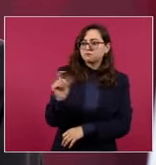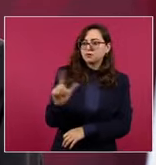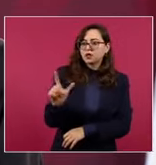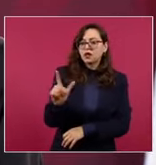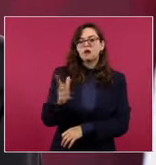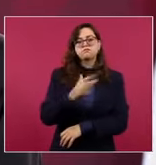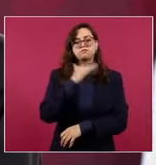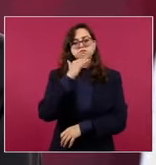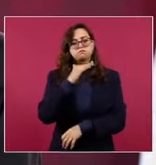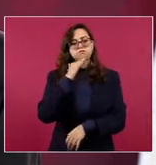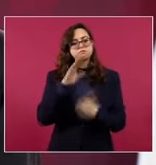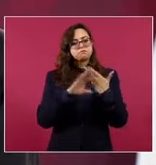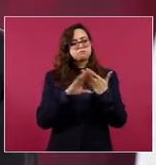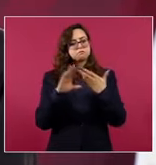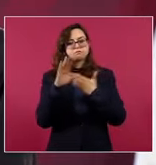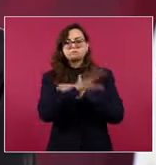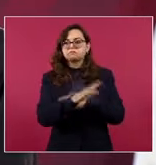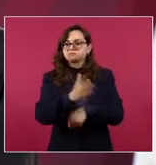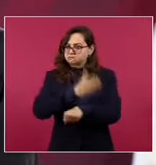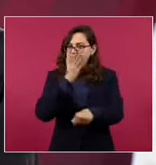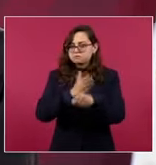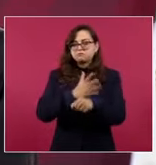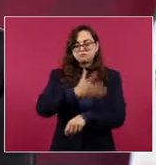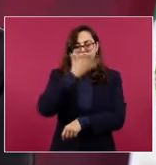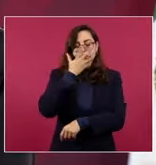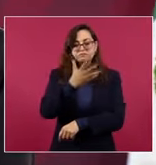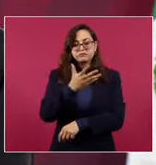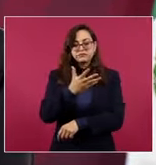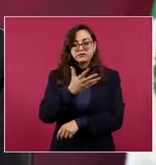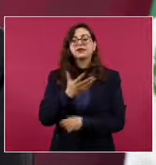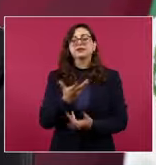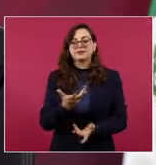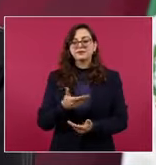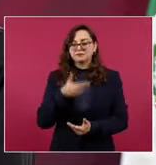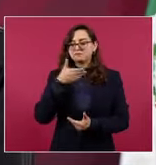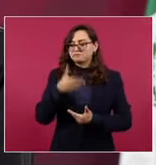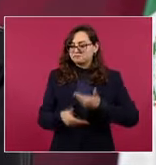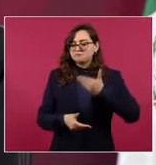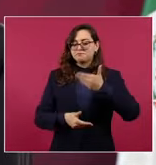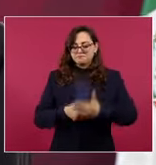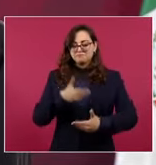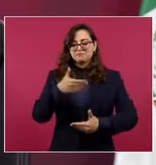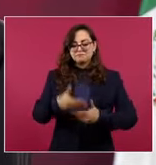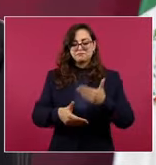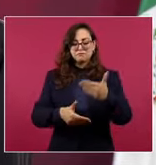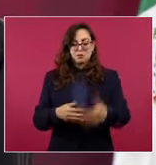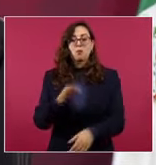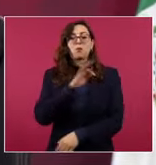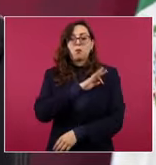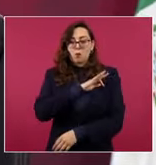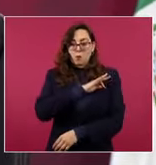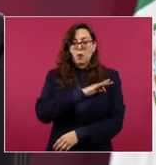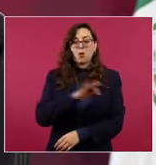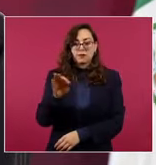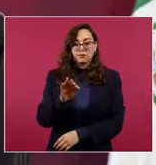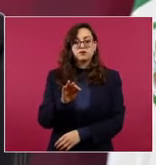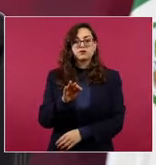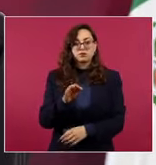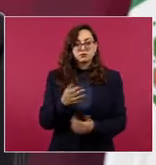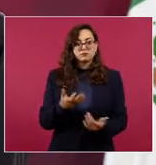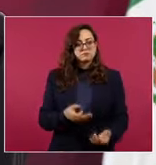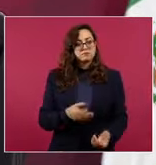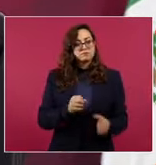nos ha permitido enfrentar este complejo asunto de la inseguridad y